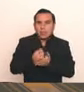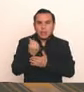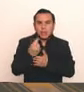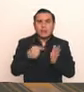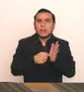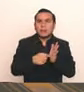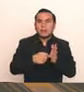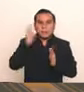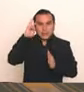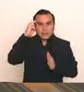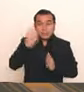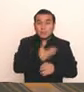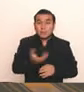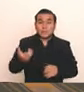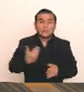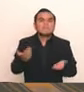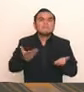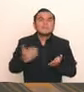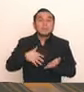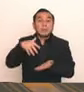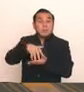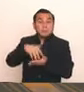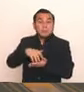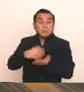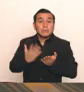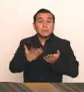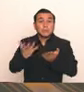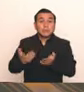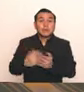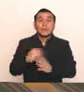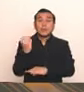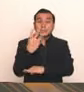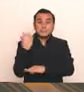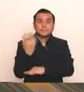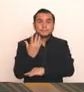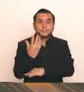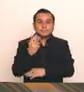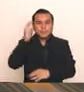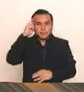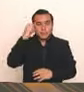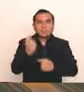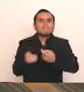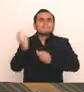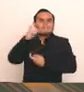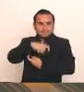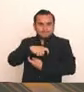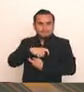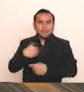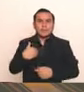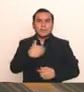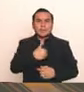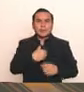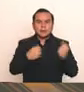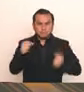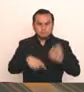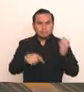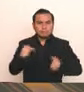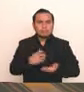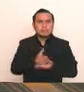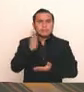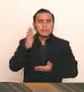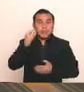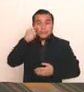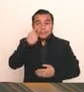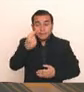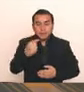exención de impuestos para donaciones dirigidas sector público encaminadas a atender la emergencia el consumidor es ministerio agricultura establecido en los precios